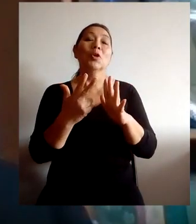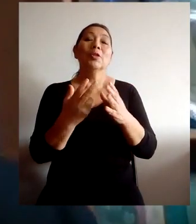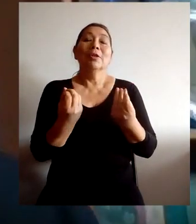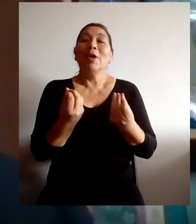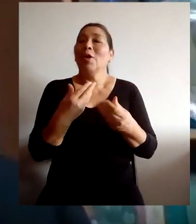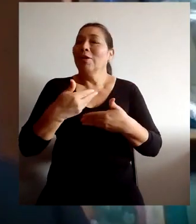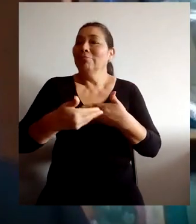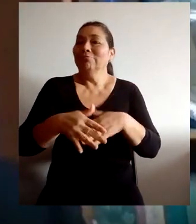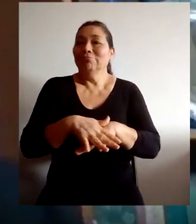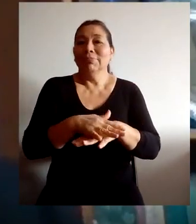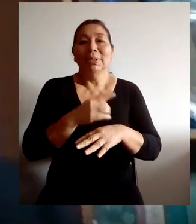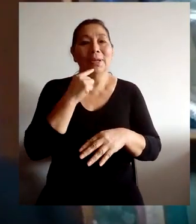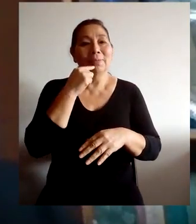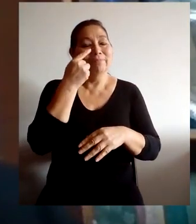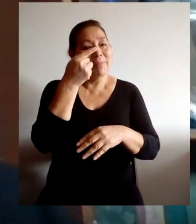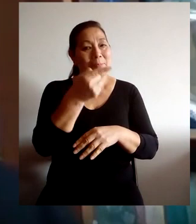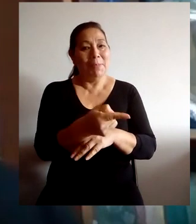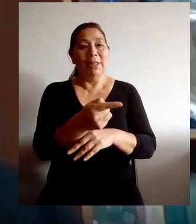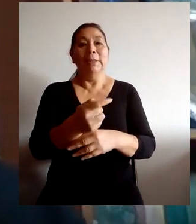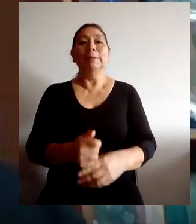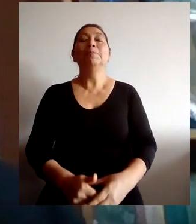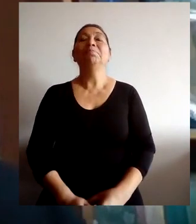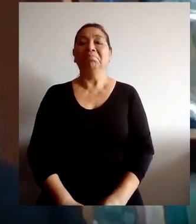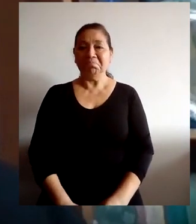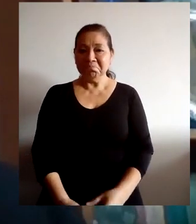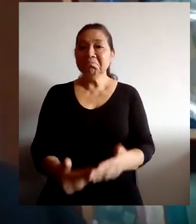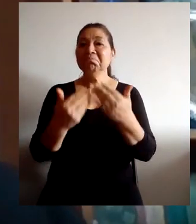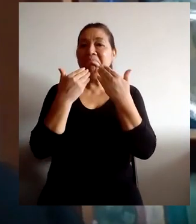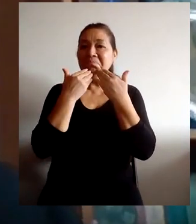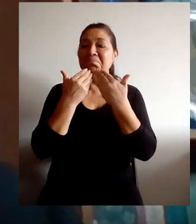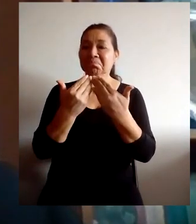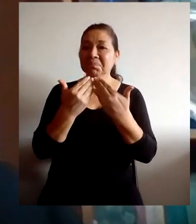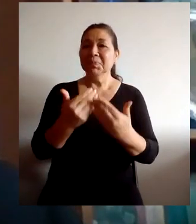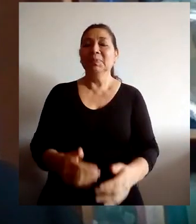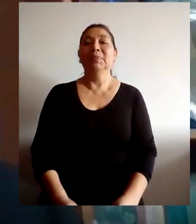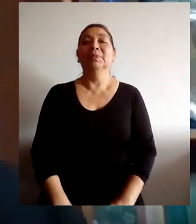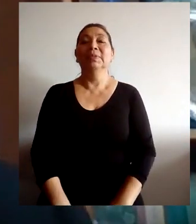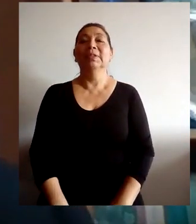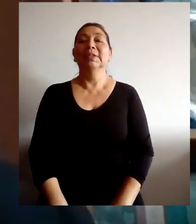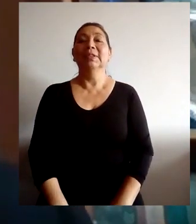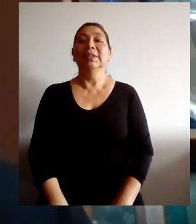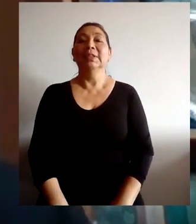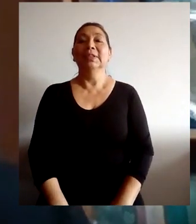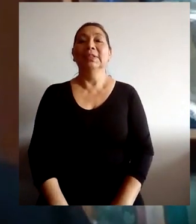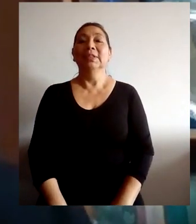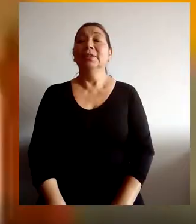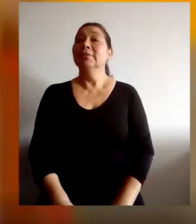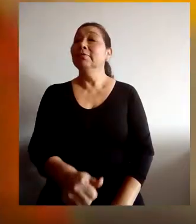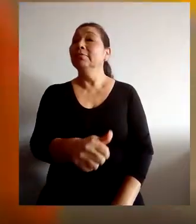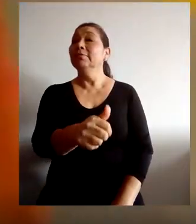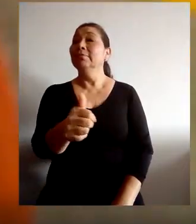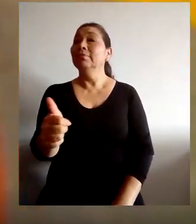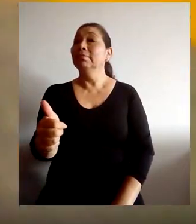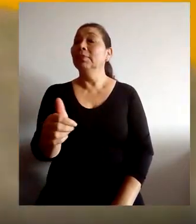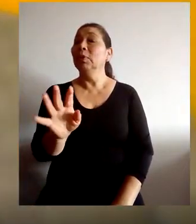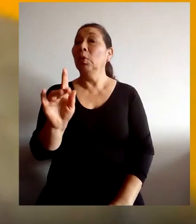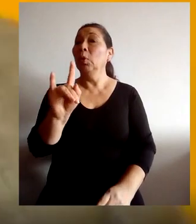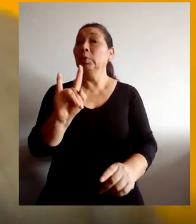abogada. ¿Algún magistrado va a hacer alguna pregunta? ¿El doctor Carlos Ramos? No, señor